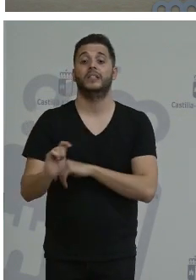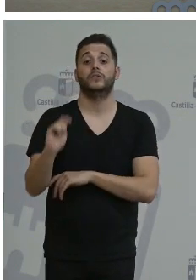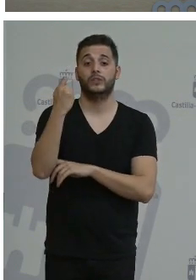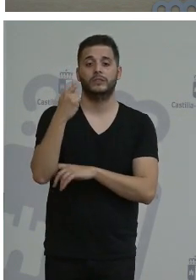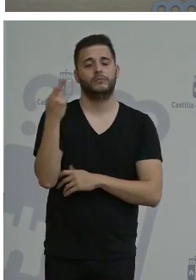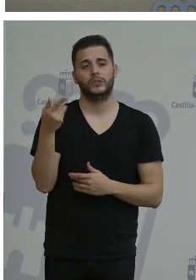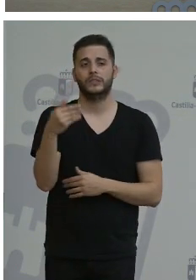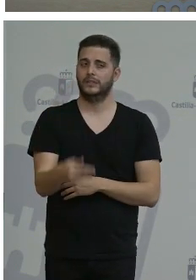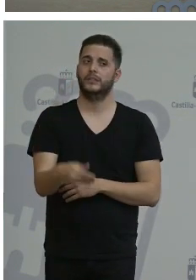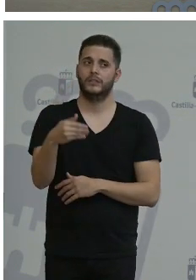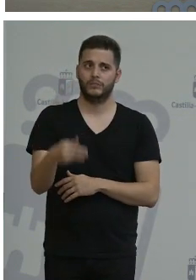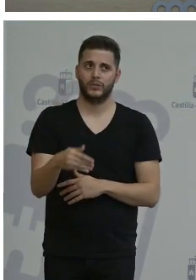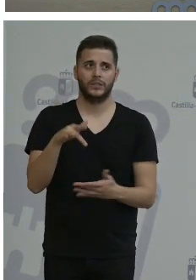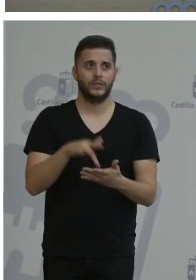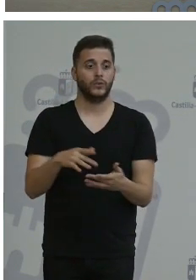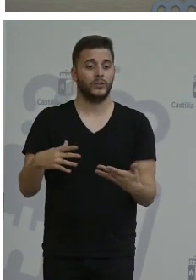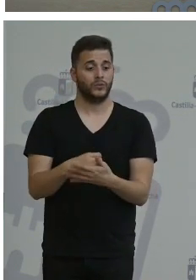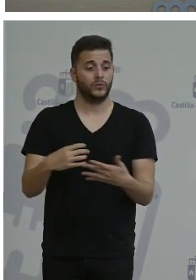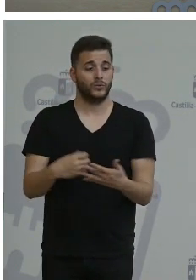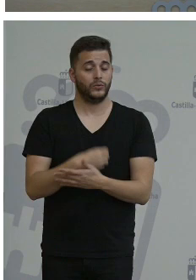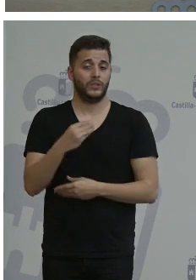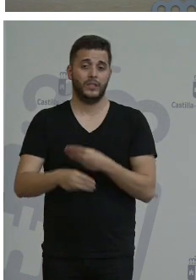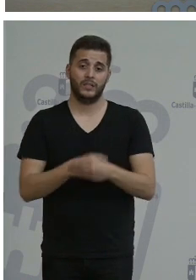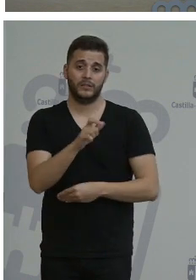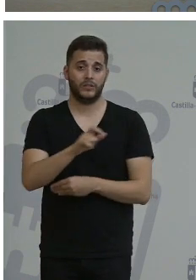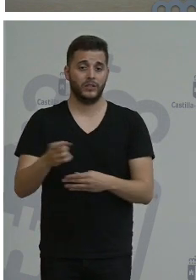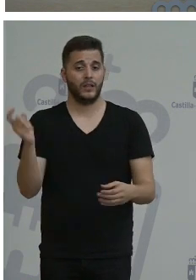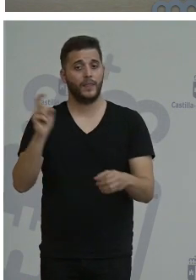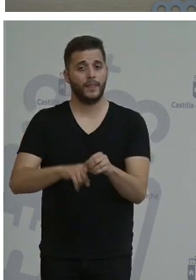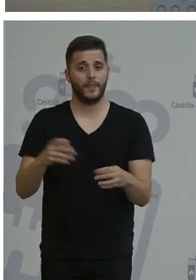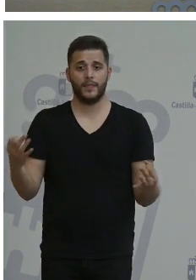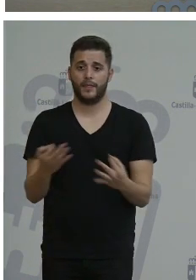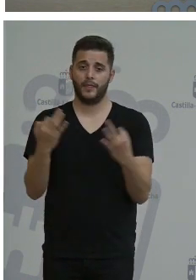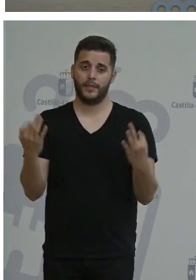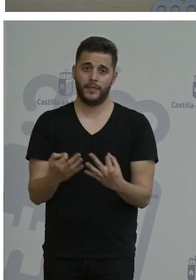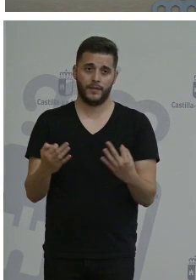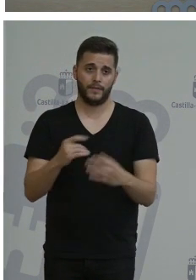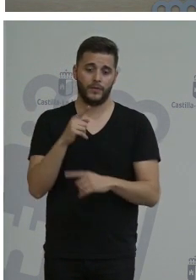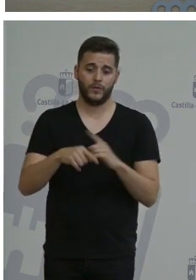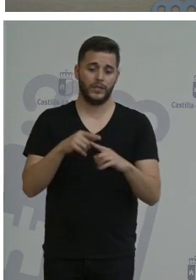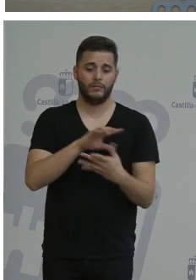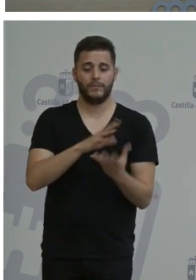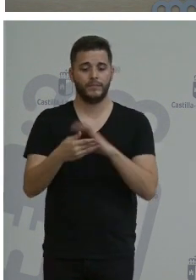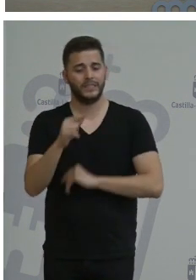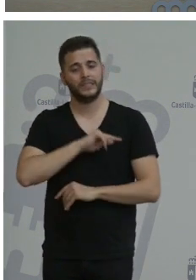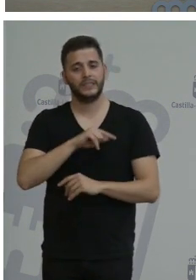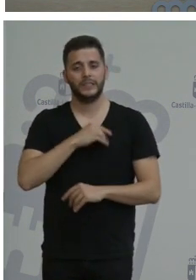por aquí es importante que todos los agentes estén implicados en esta transformación y se sientan escuchados.